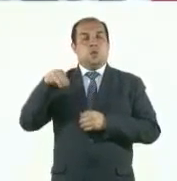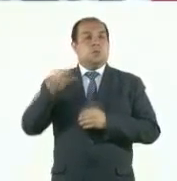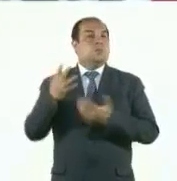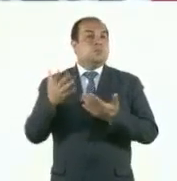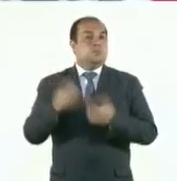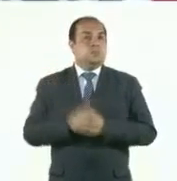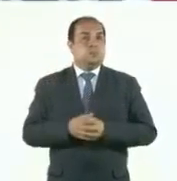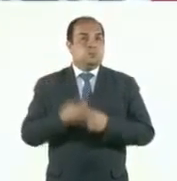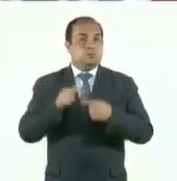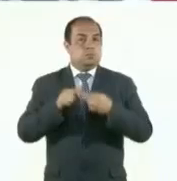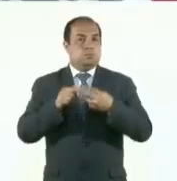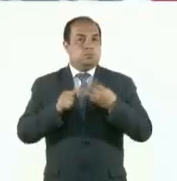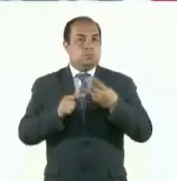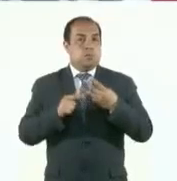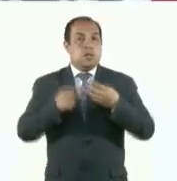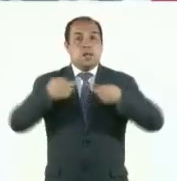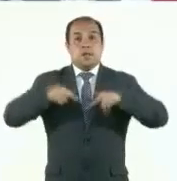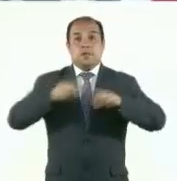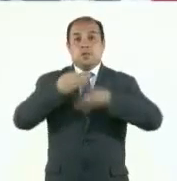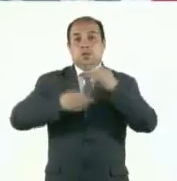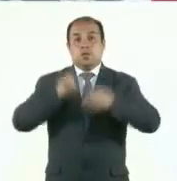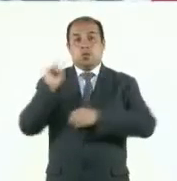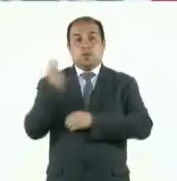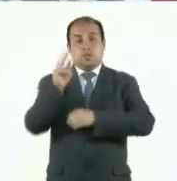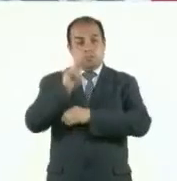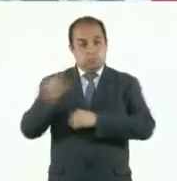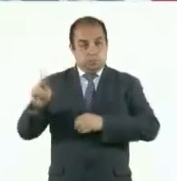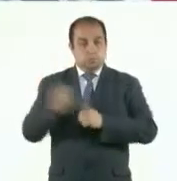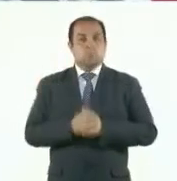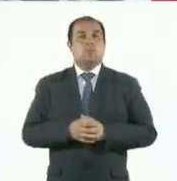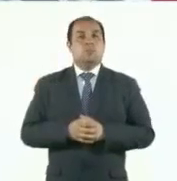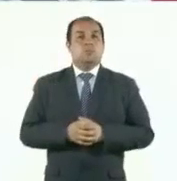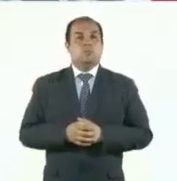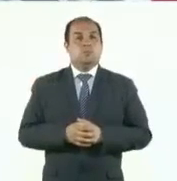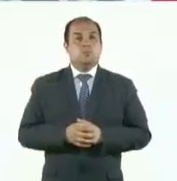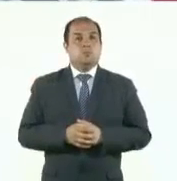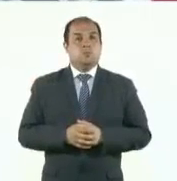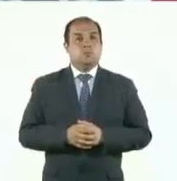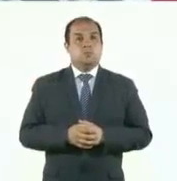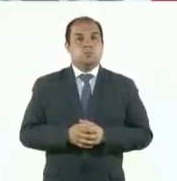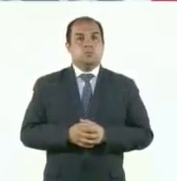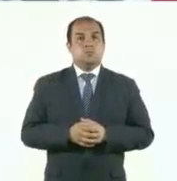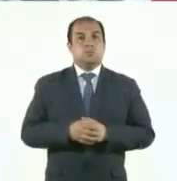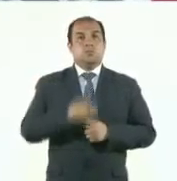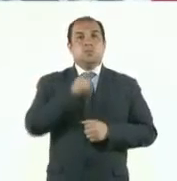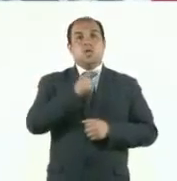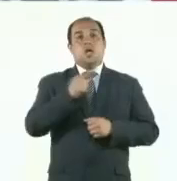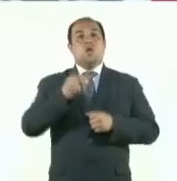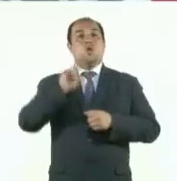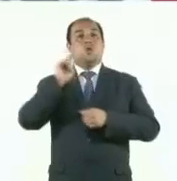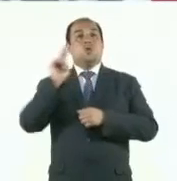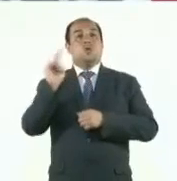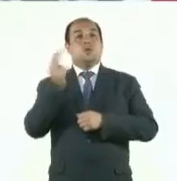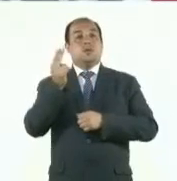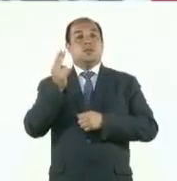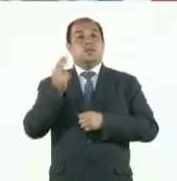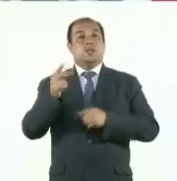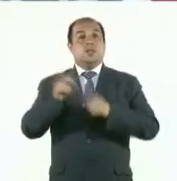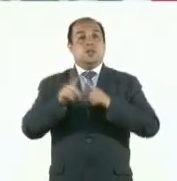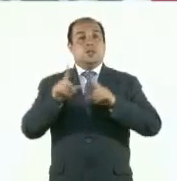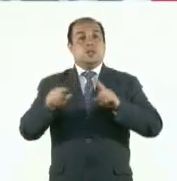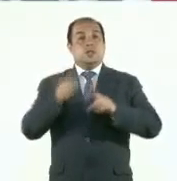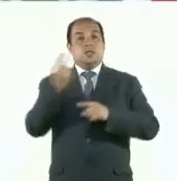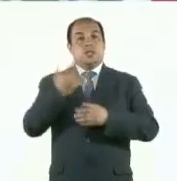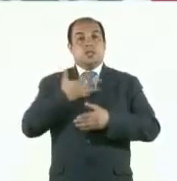y lo que representan todas las universidades públicas entonces es una universidad de la nación y tiene que estar al servicio de la